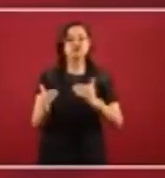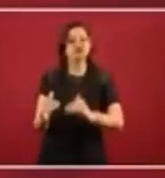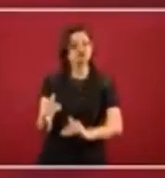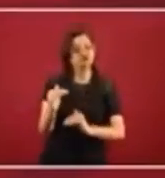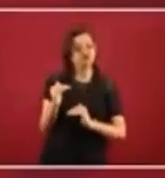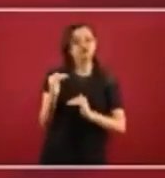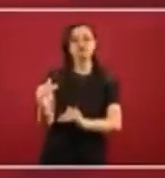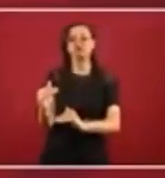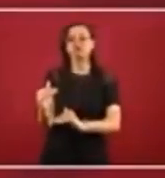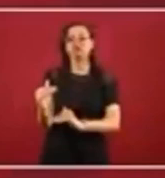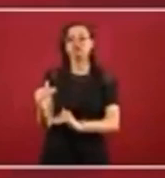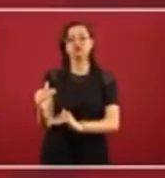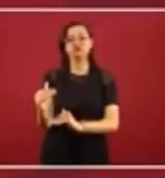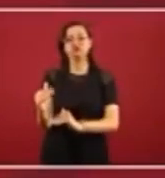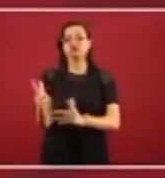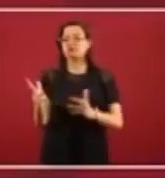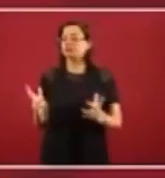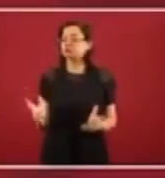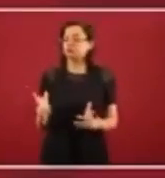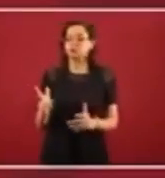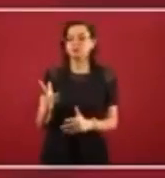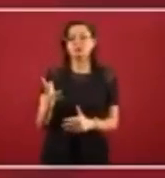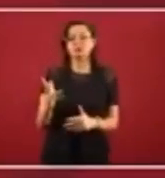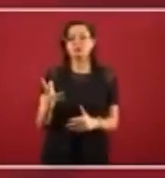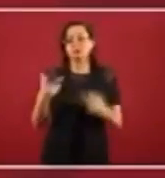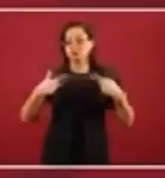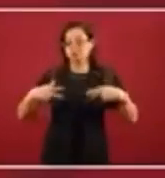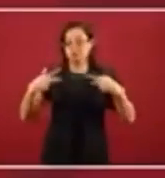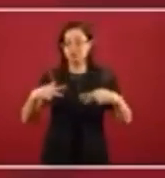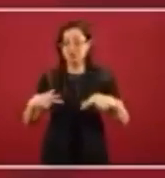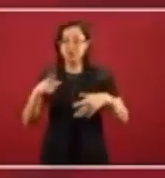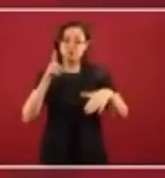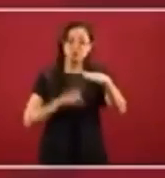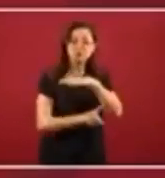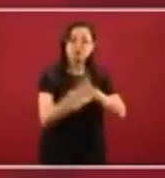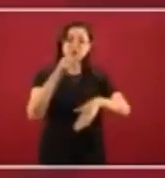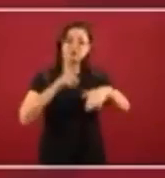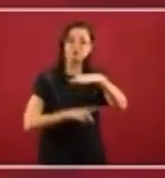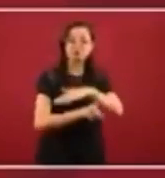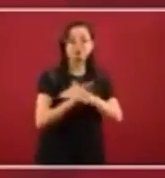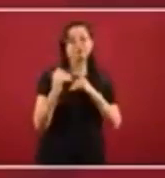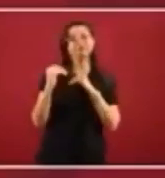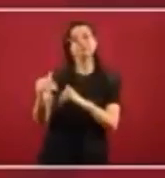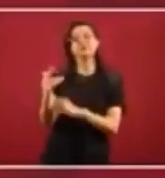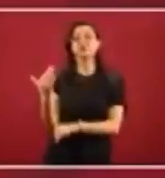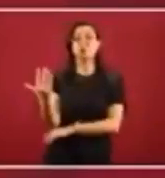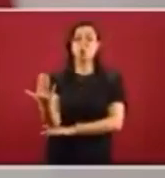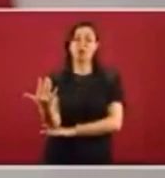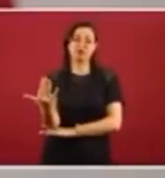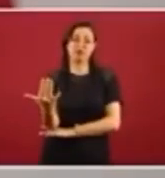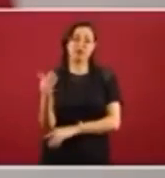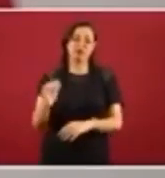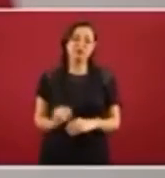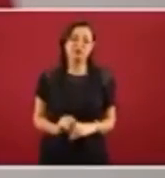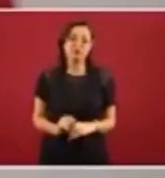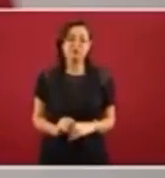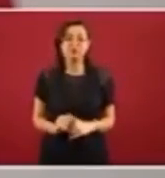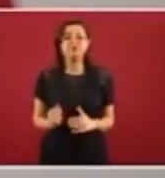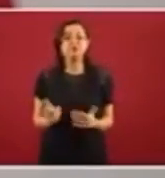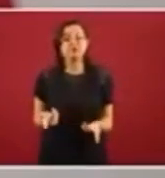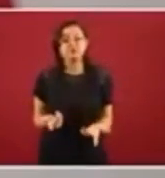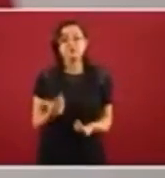su operación para personas físicas. Entonces, en concreto, tal como usted lo señala, lo idóneo es